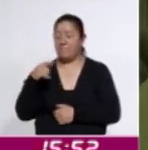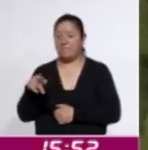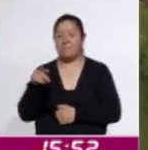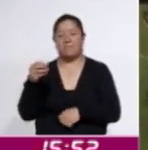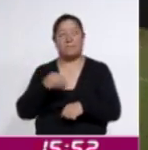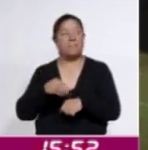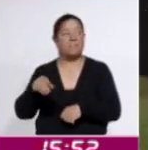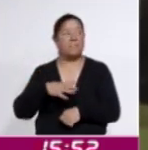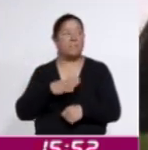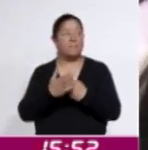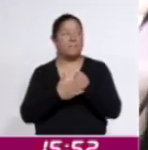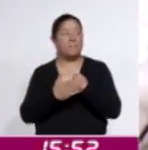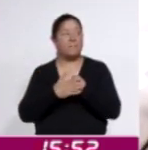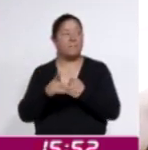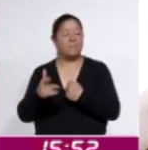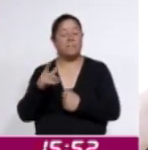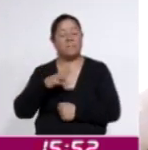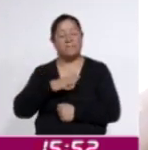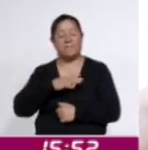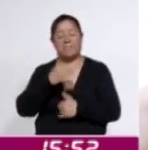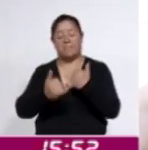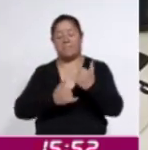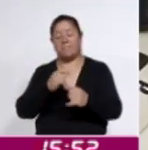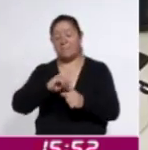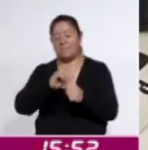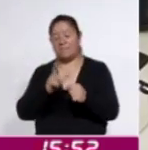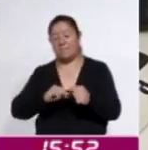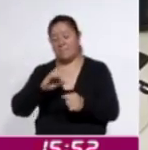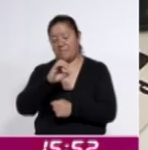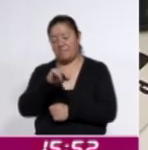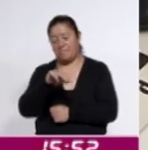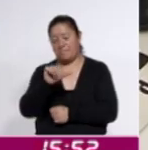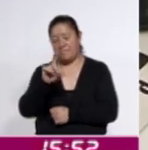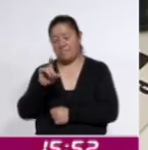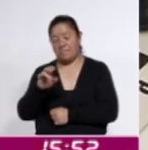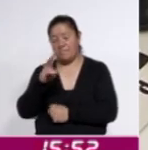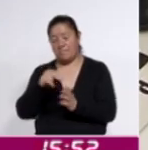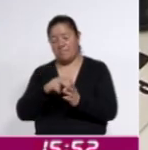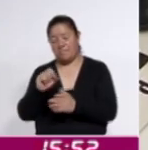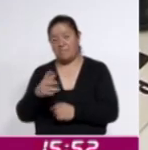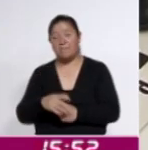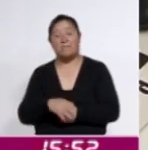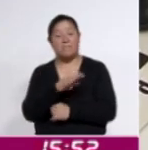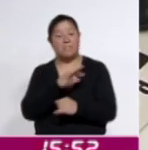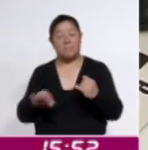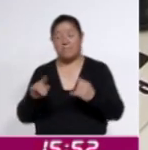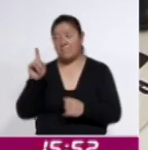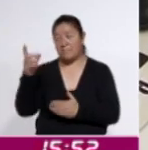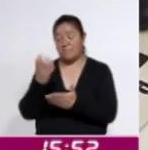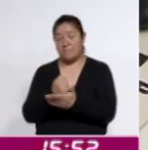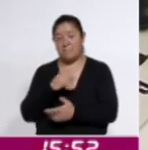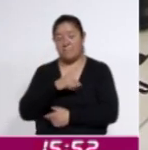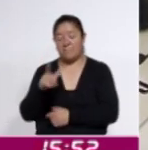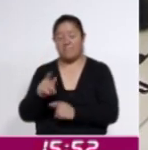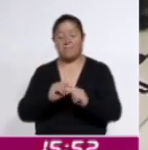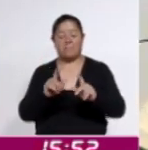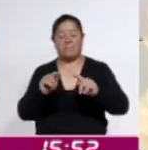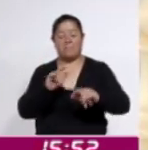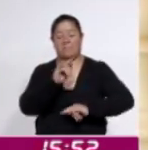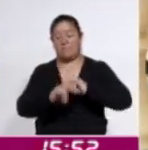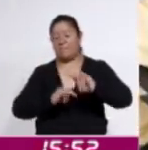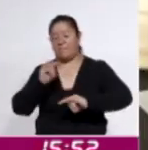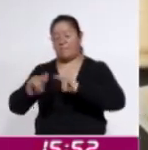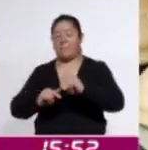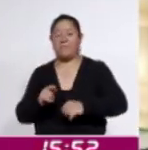para los próximos Juegos Nacionales CONADE 2025. El último triunfo que la tlaxcalteca obtuvo fue en el torneo de Tlaxcala, la Feria de